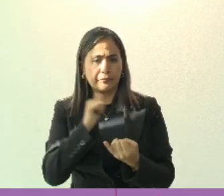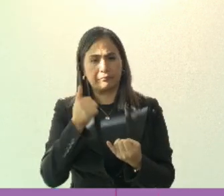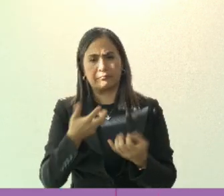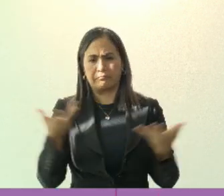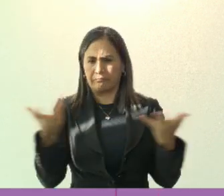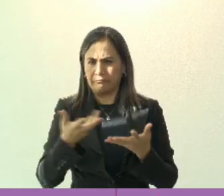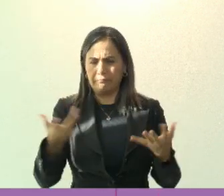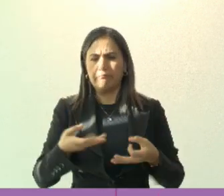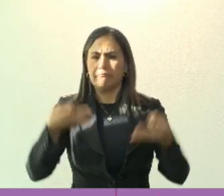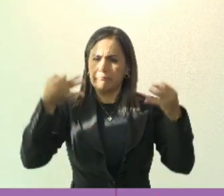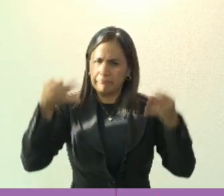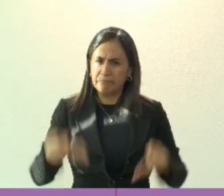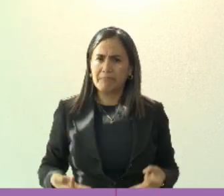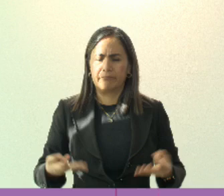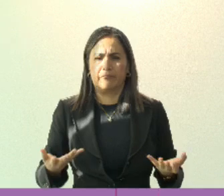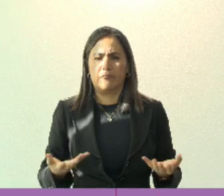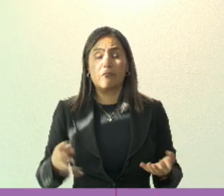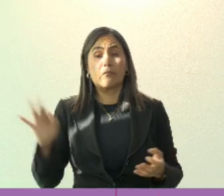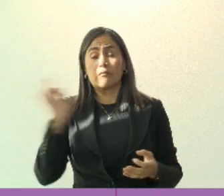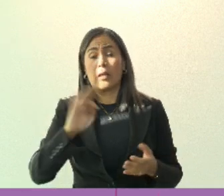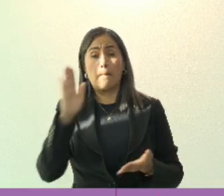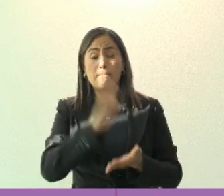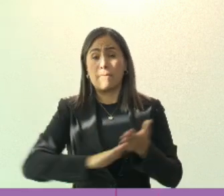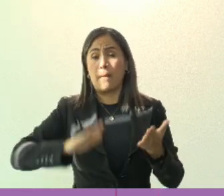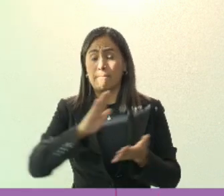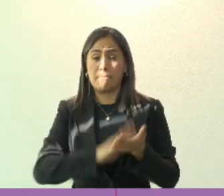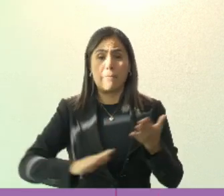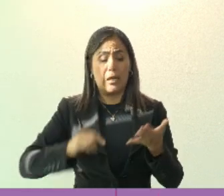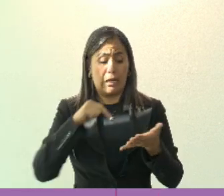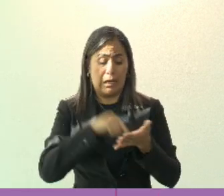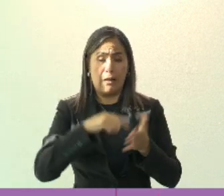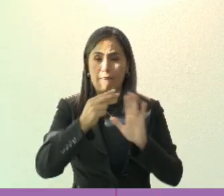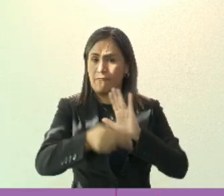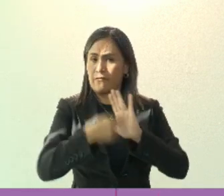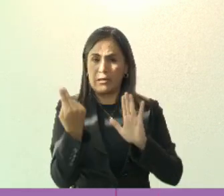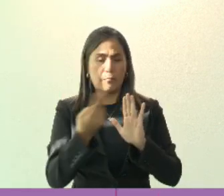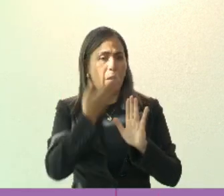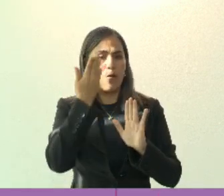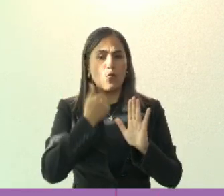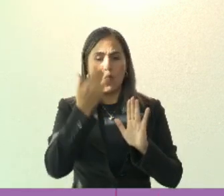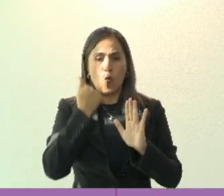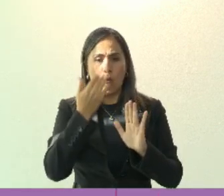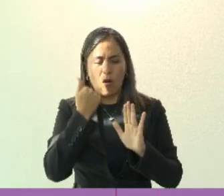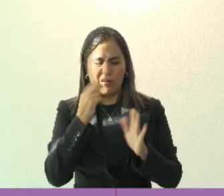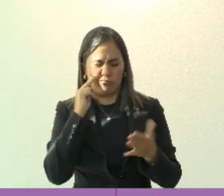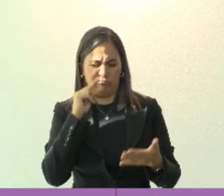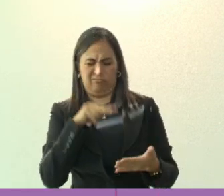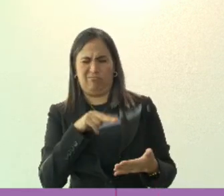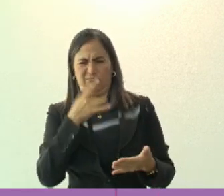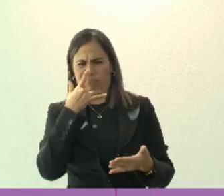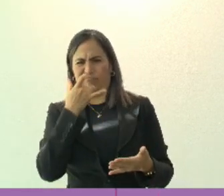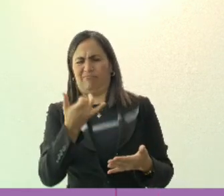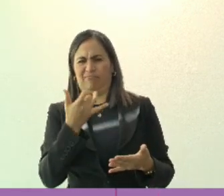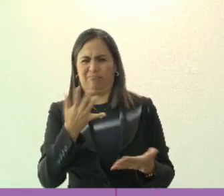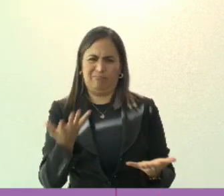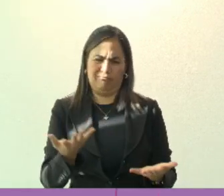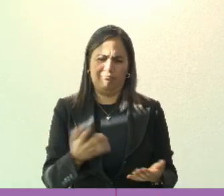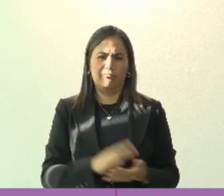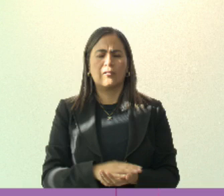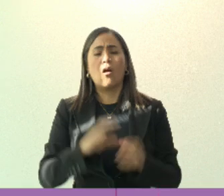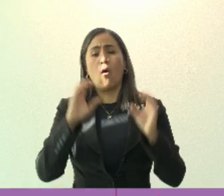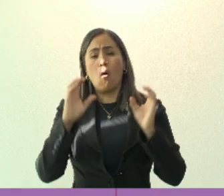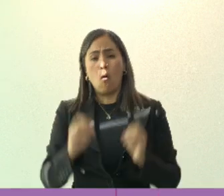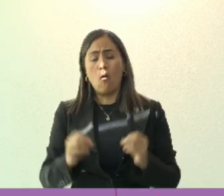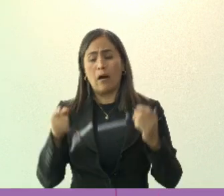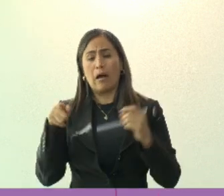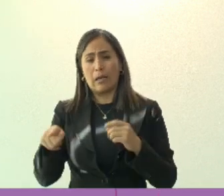formalidad. O sea, si un documento no está debidamente firmado, sucedería algo, ¿verdad? En casos de